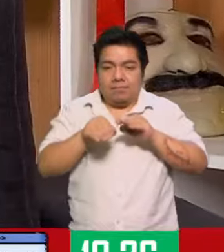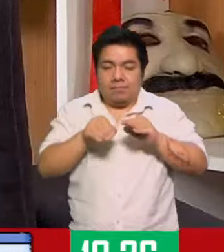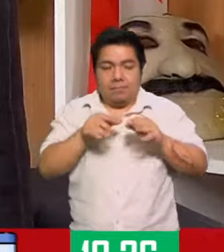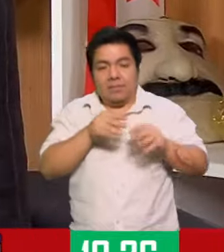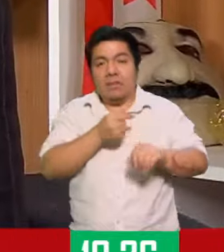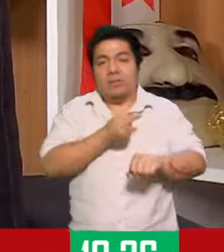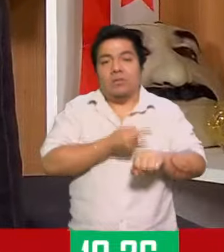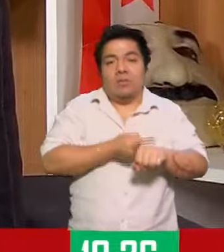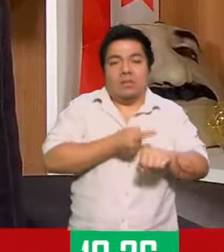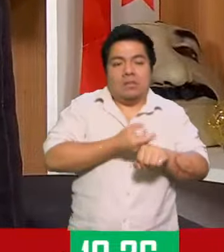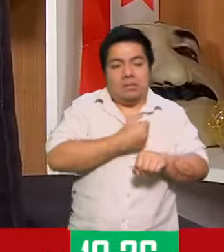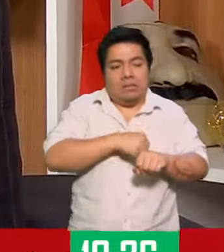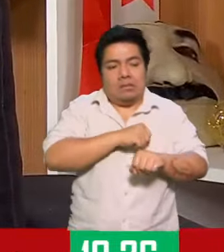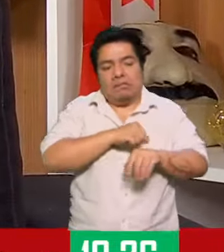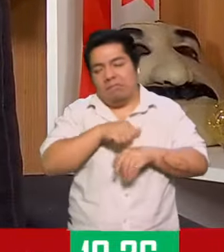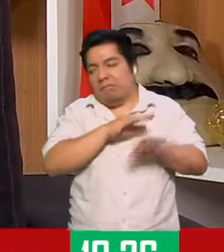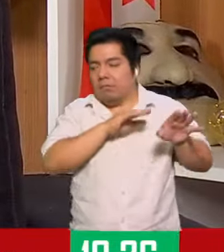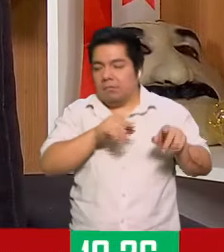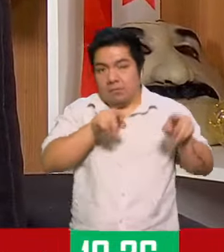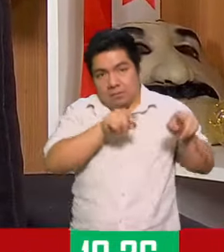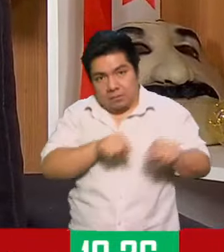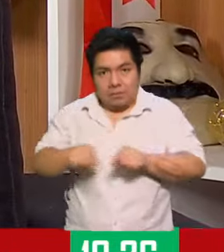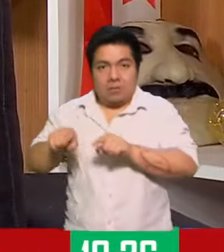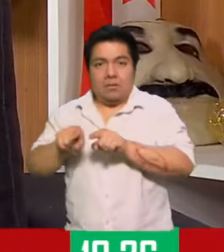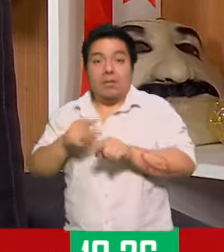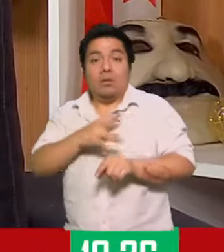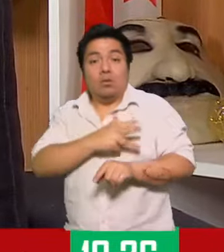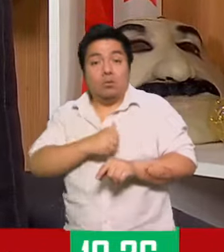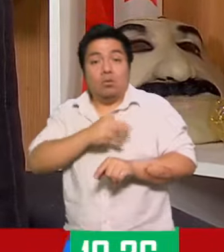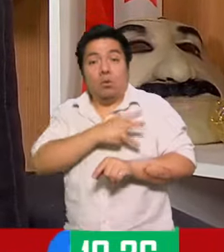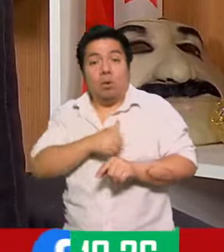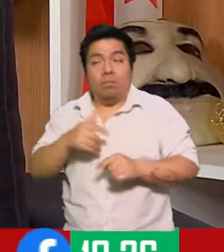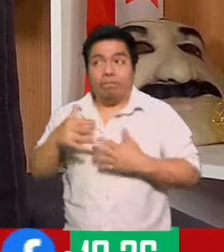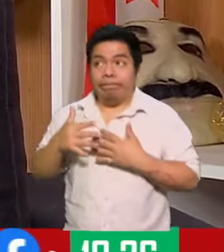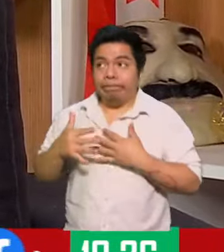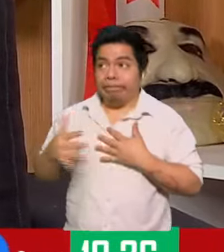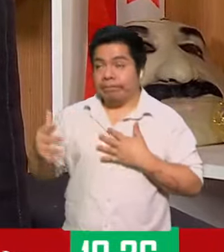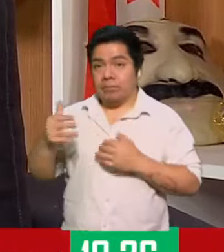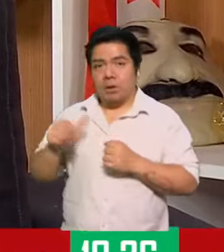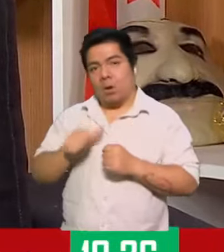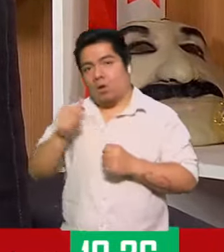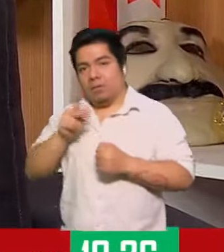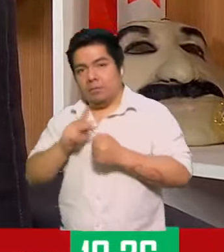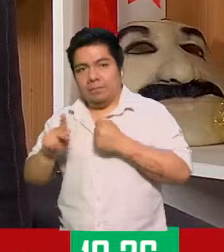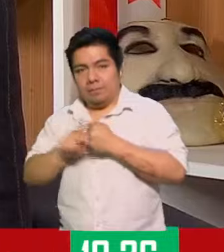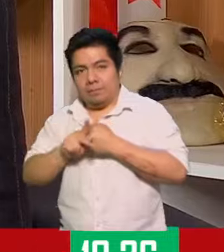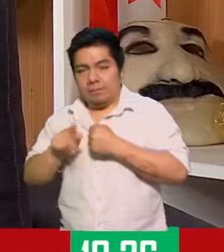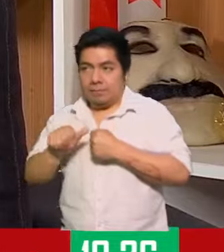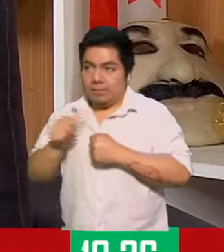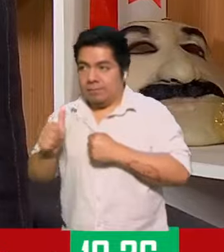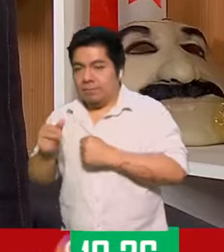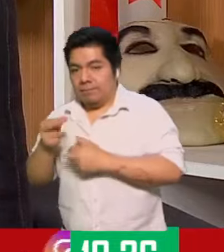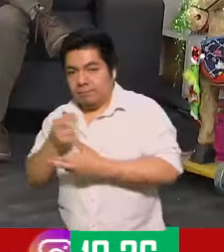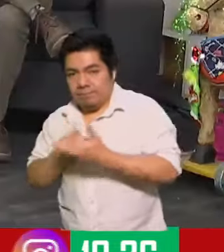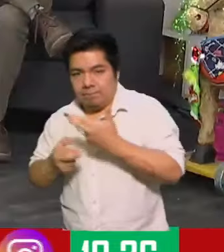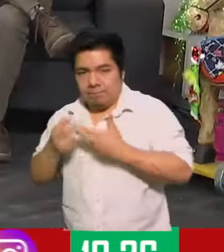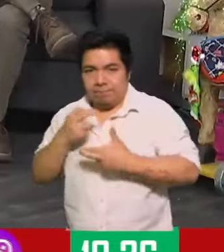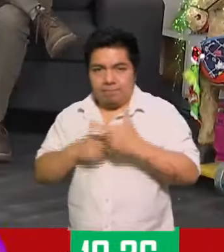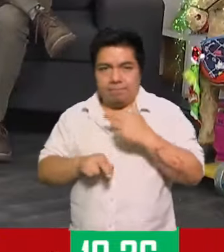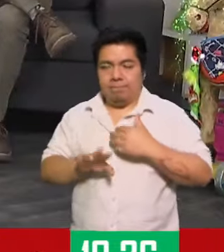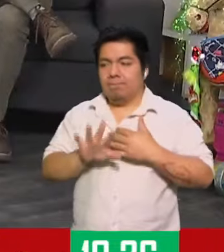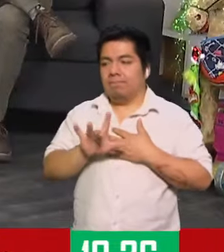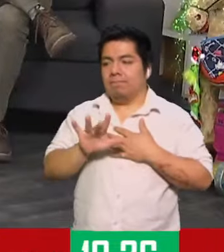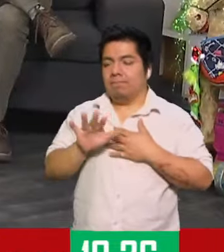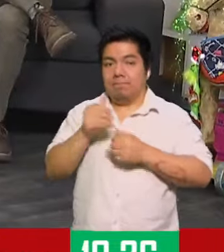de su salud y todo esto coincide con la llegada de su hijo que después de pasar años de vivir fuera regresa a su hijo de 50 y tantos